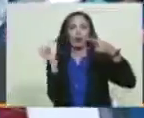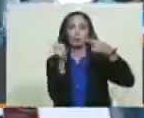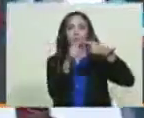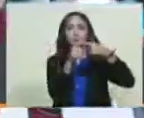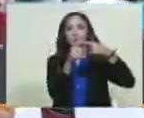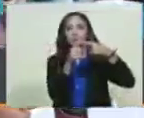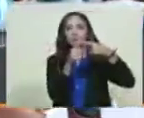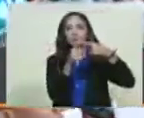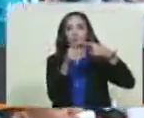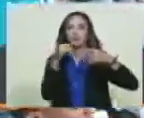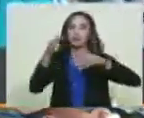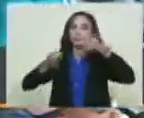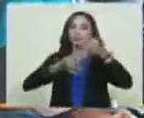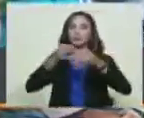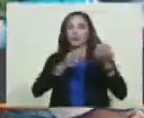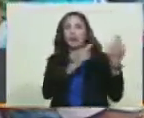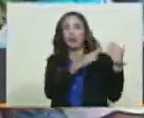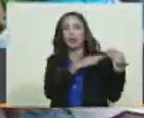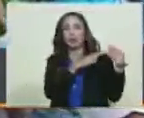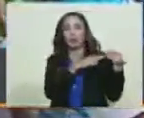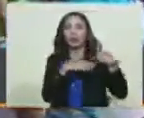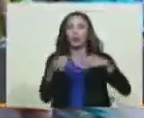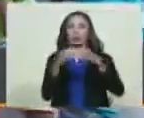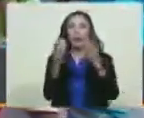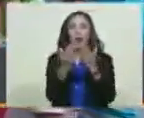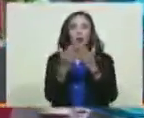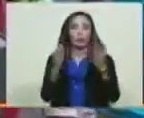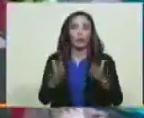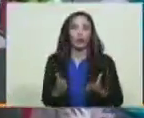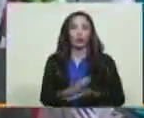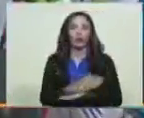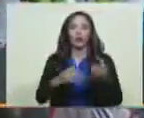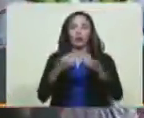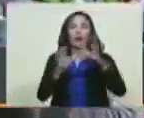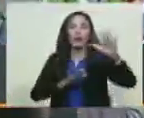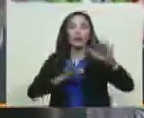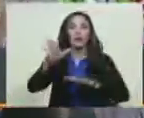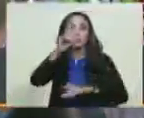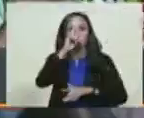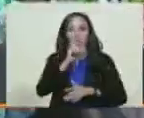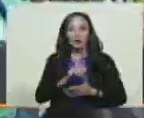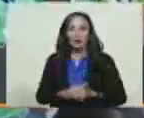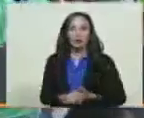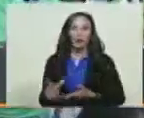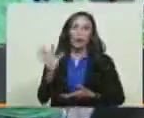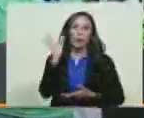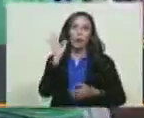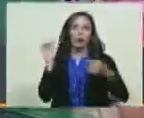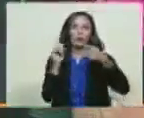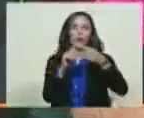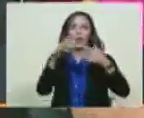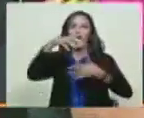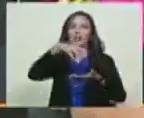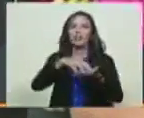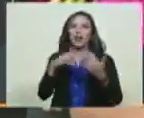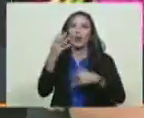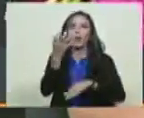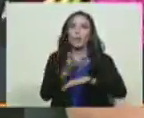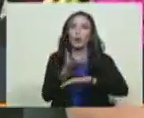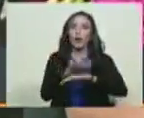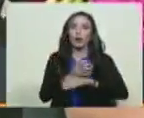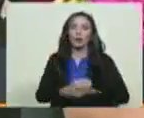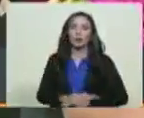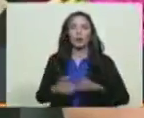herrera poseerá estudiantil de 15 años de edad caribe estado monagas